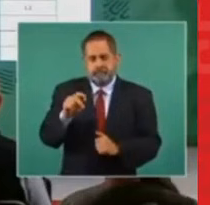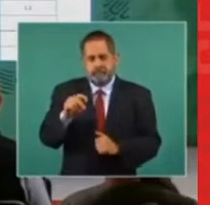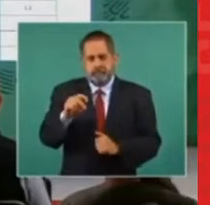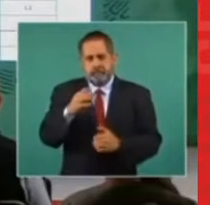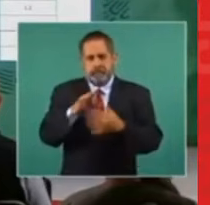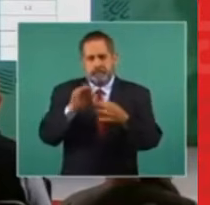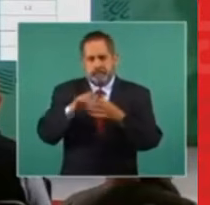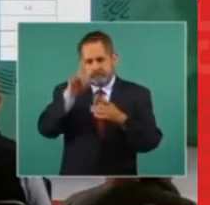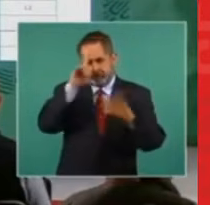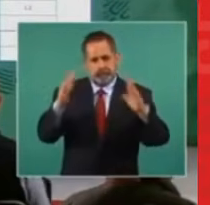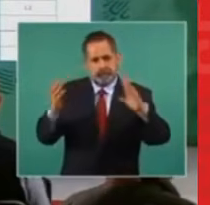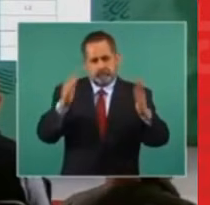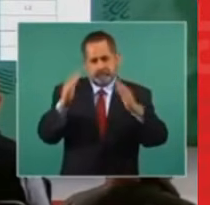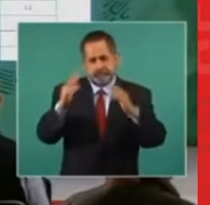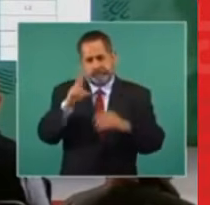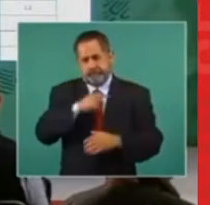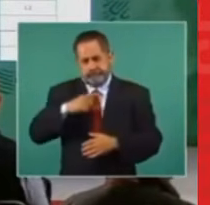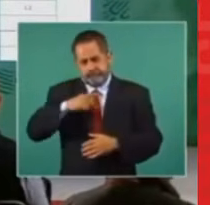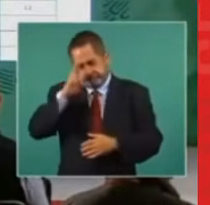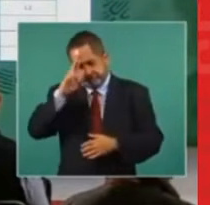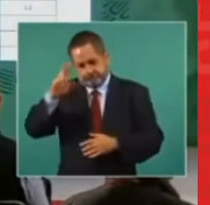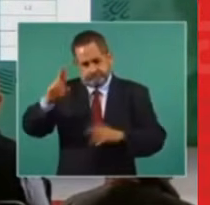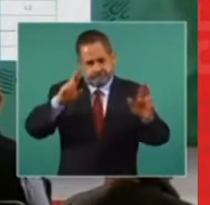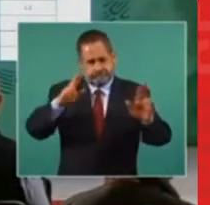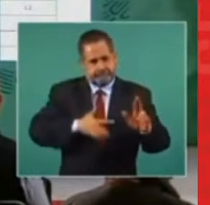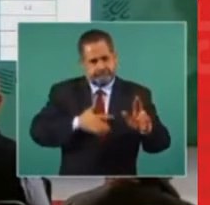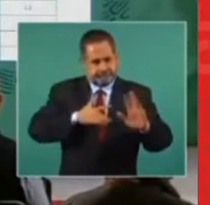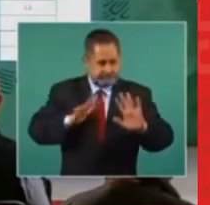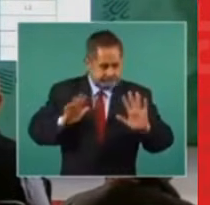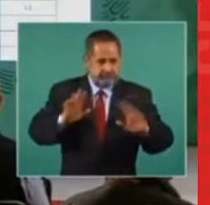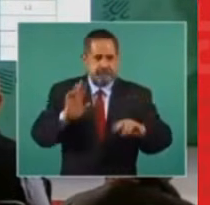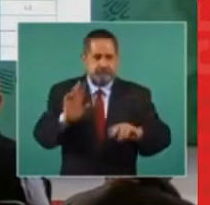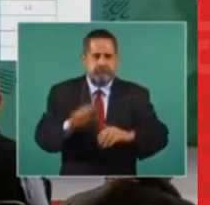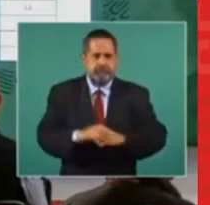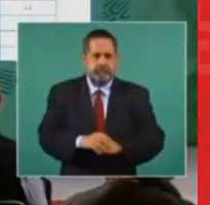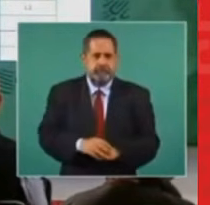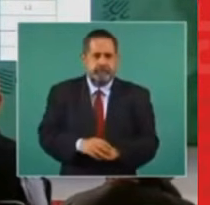ética. Sí. Y no dice Jorge Ramos.